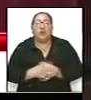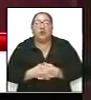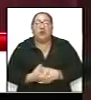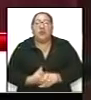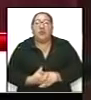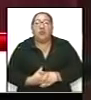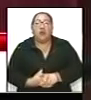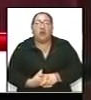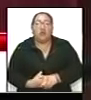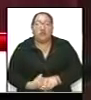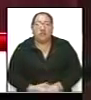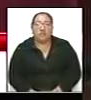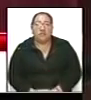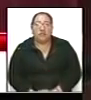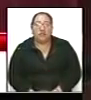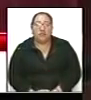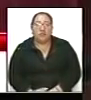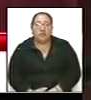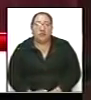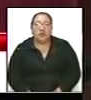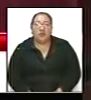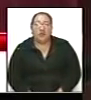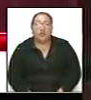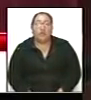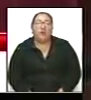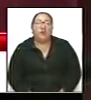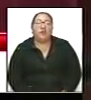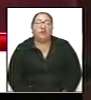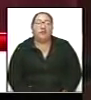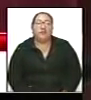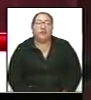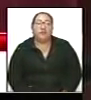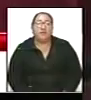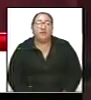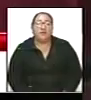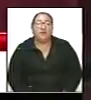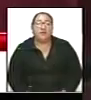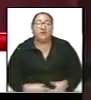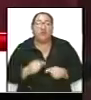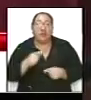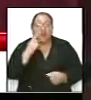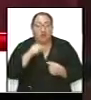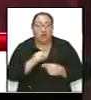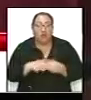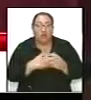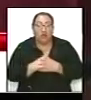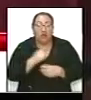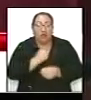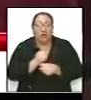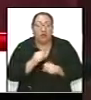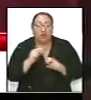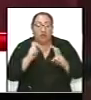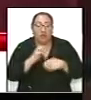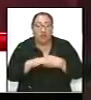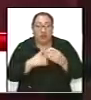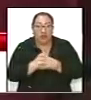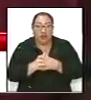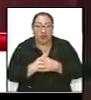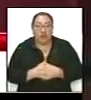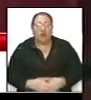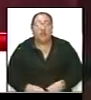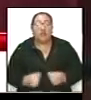sismo, ¿bien? Y un semipleno. El objeto del proceso penal y el objeto que